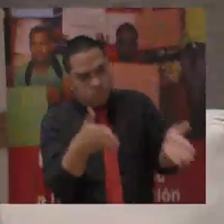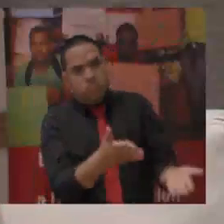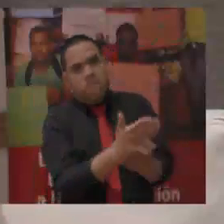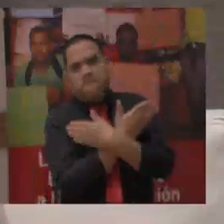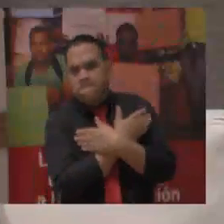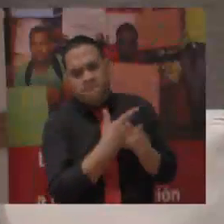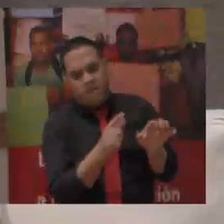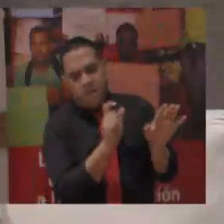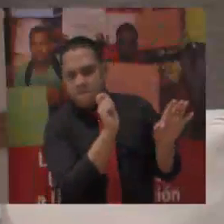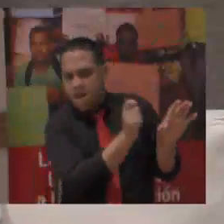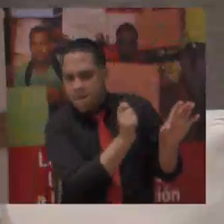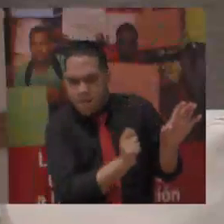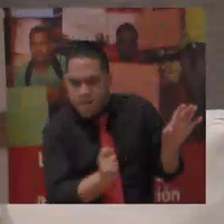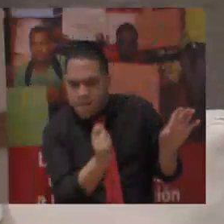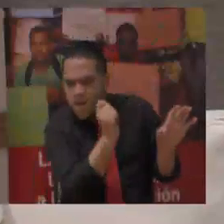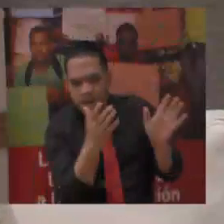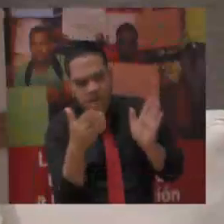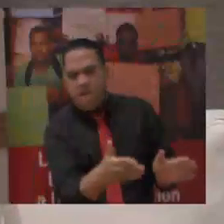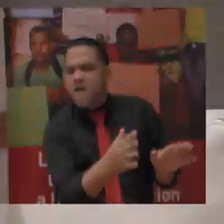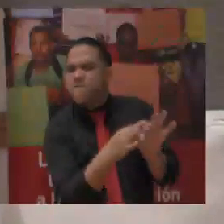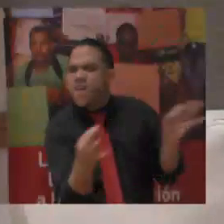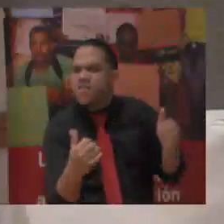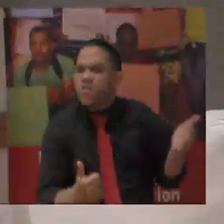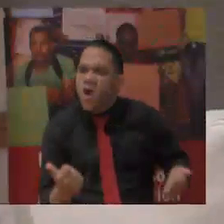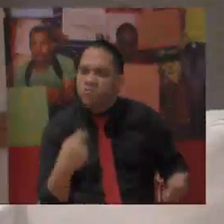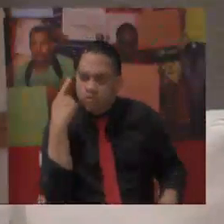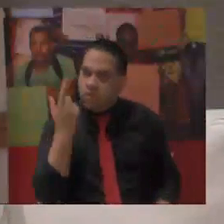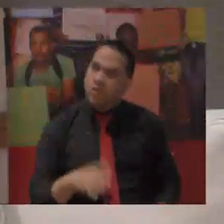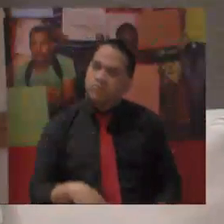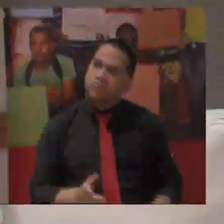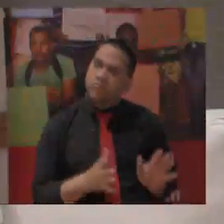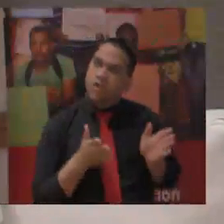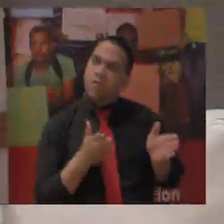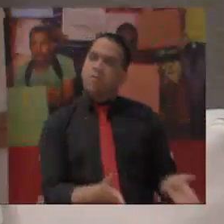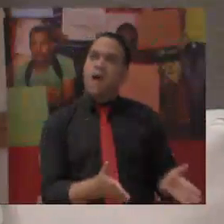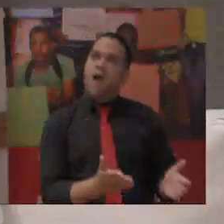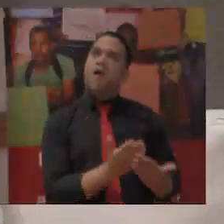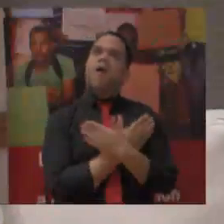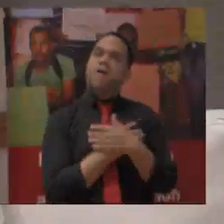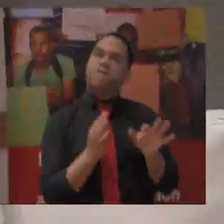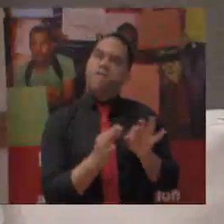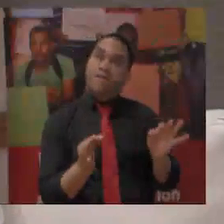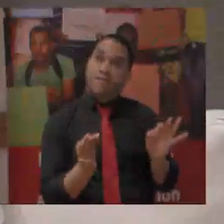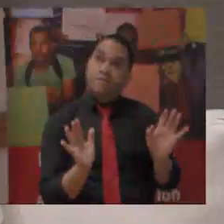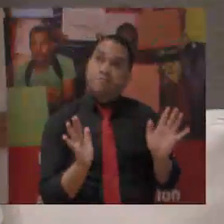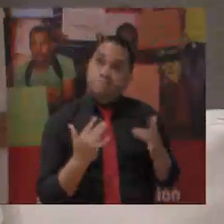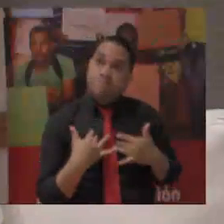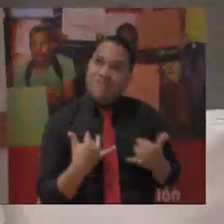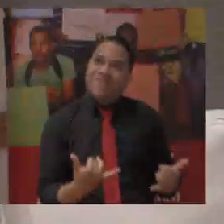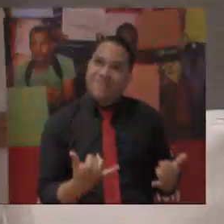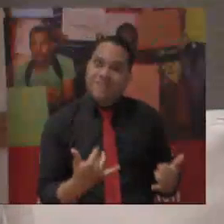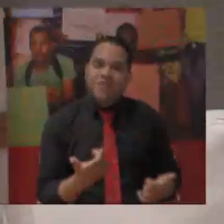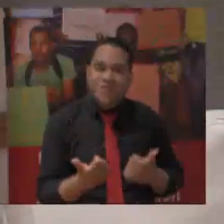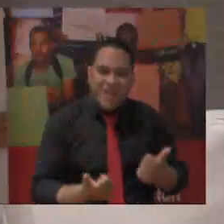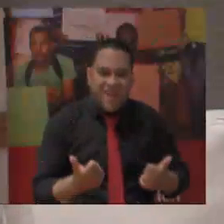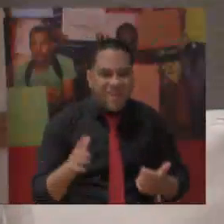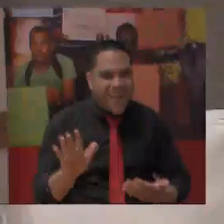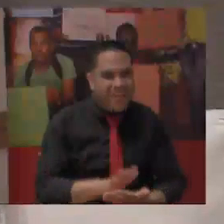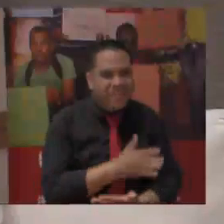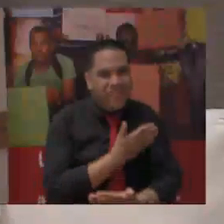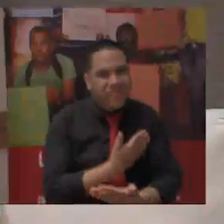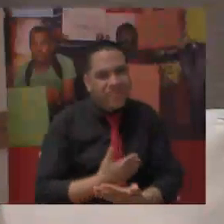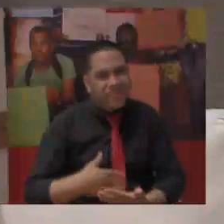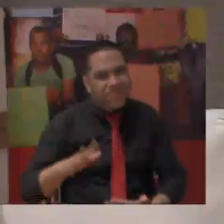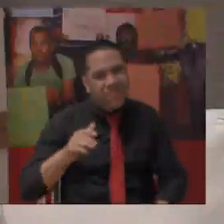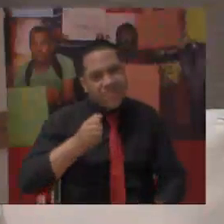un epitafio, ¿usted qué diría? Yo me sentiría feliz si ahí pudiera poner, como dice la canción de Mercedes Sosa,